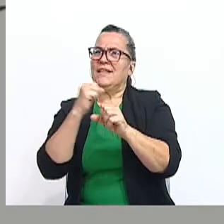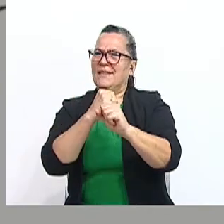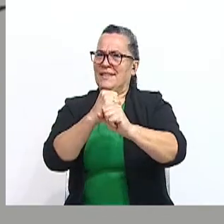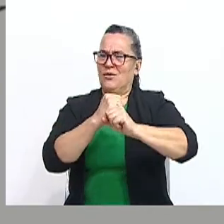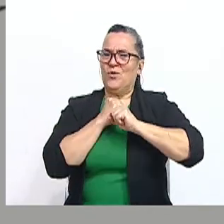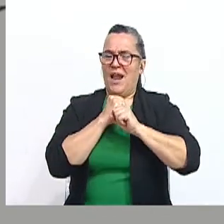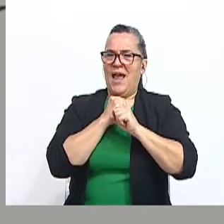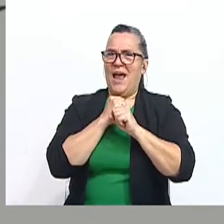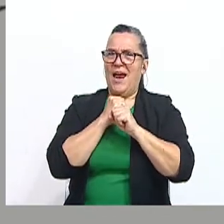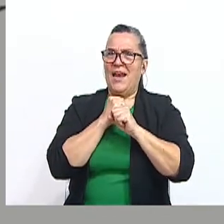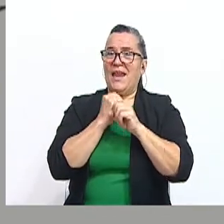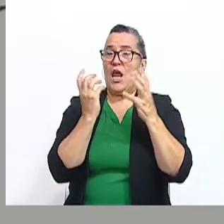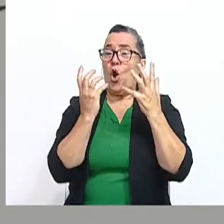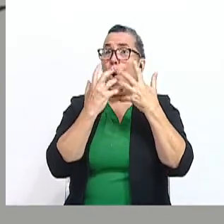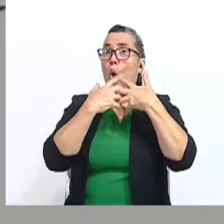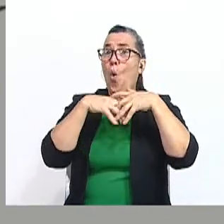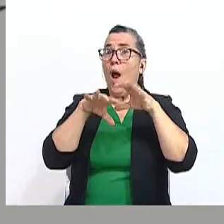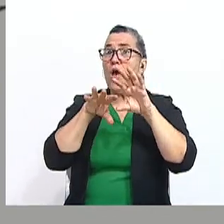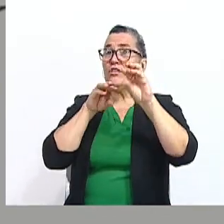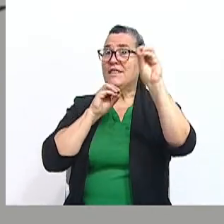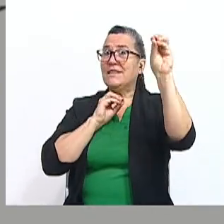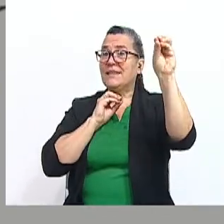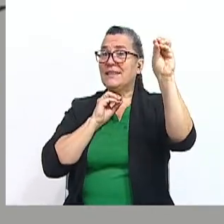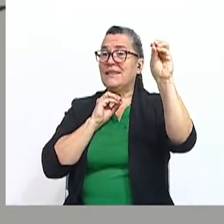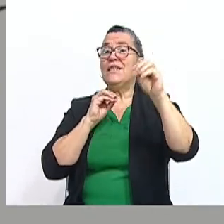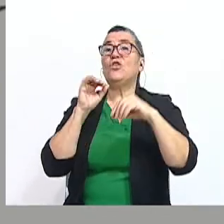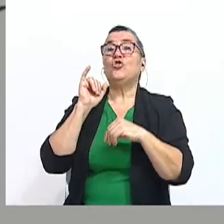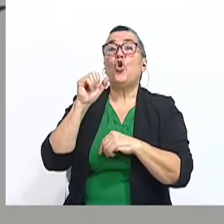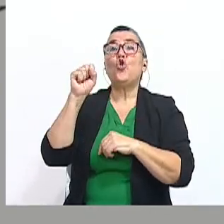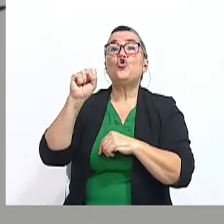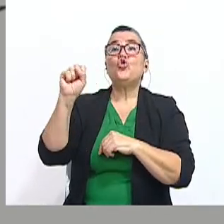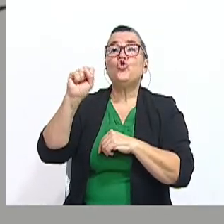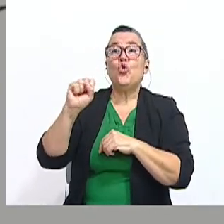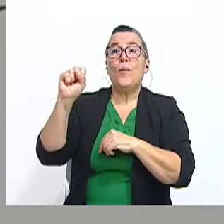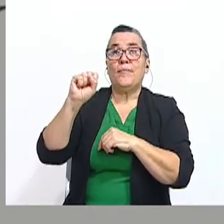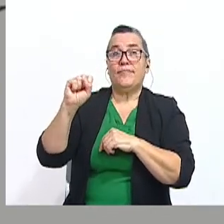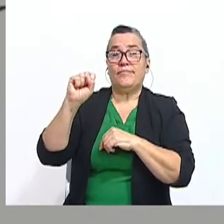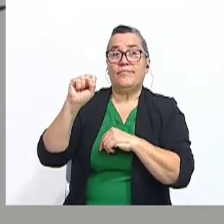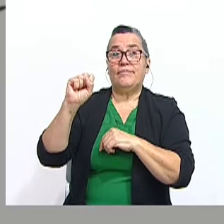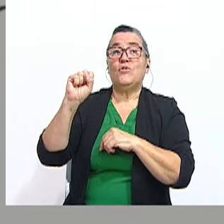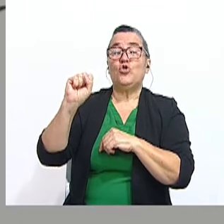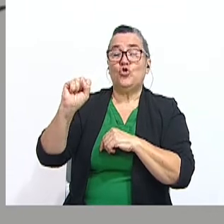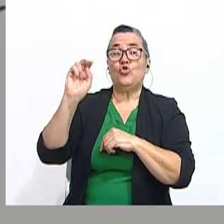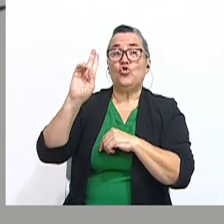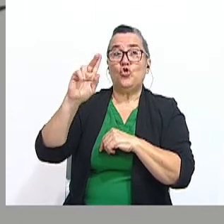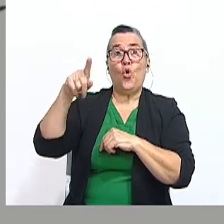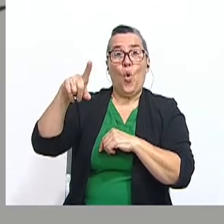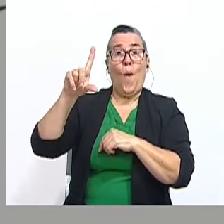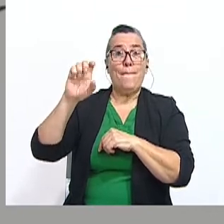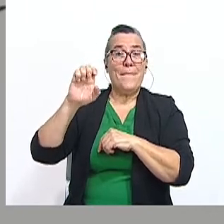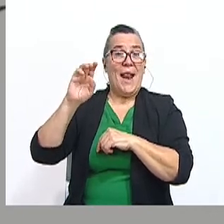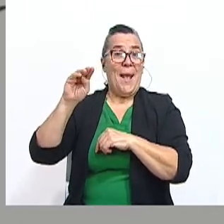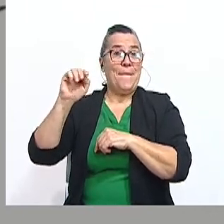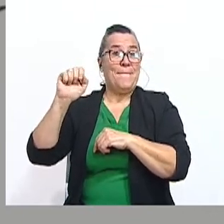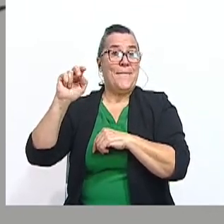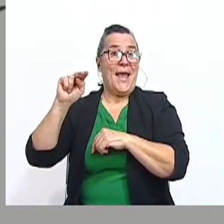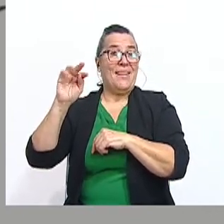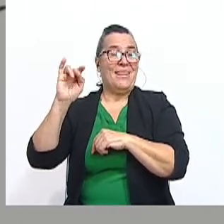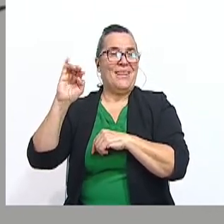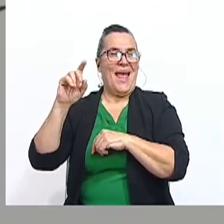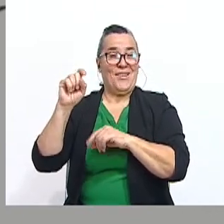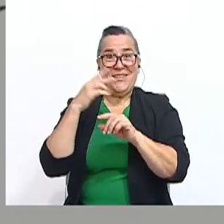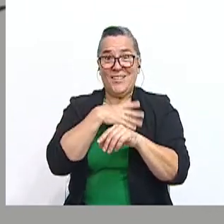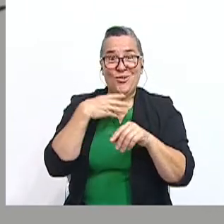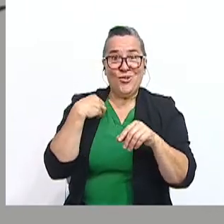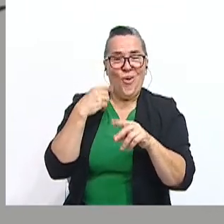que los ángulos conjugados externos son suplementarios. ¿Vieron? ¿Les gustó? Bueno, espero que todo